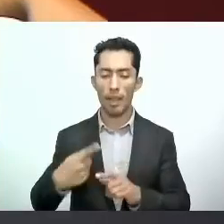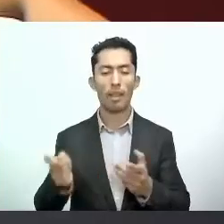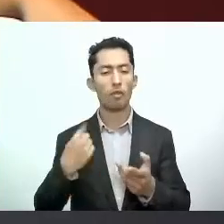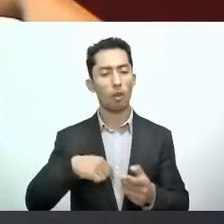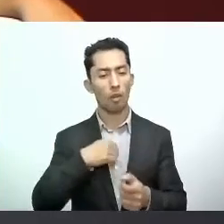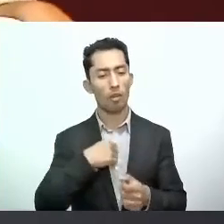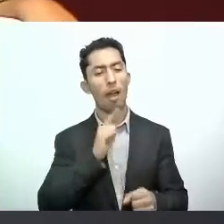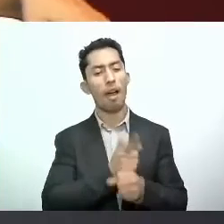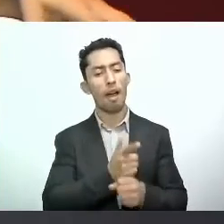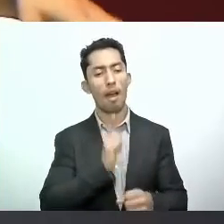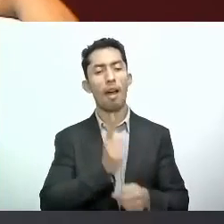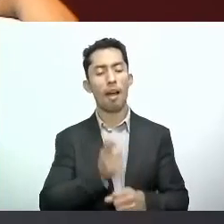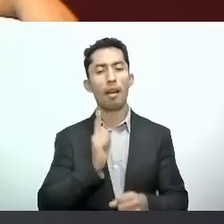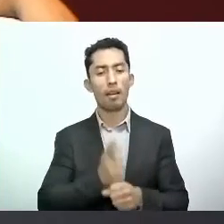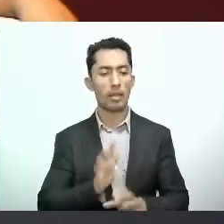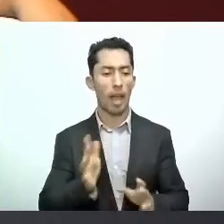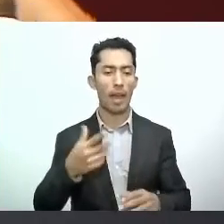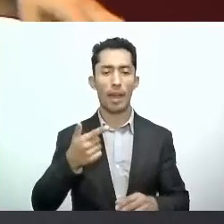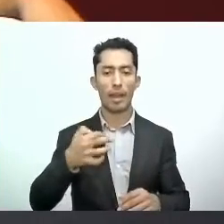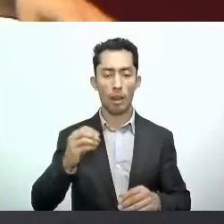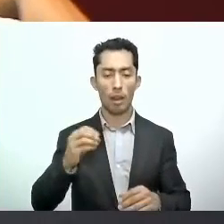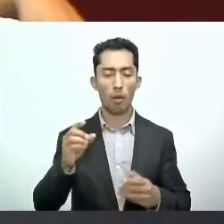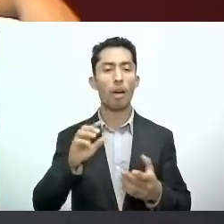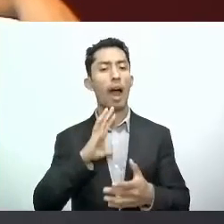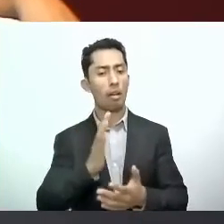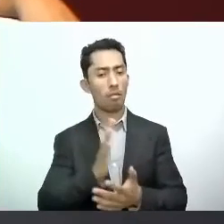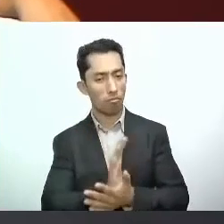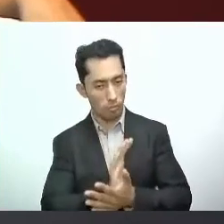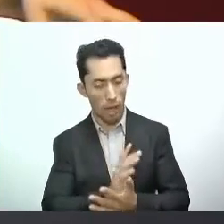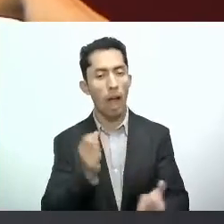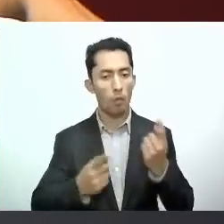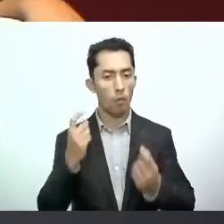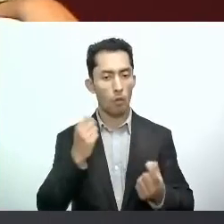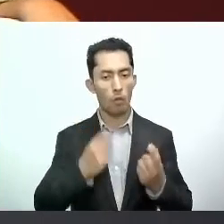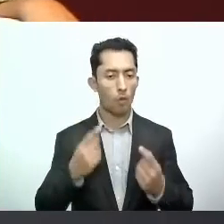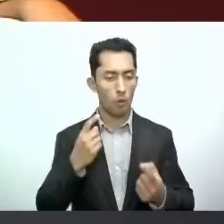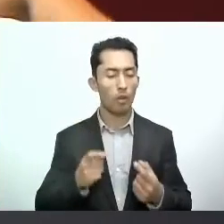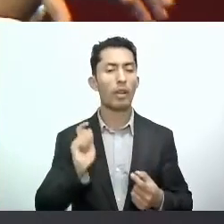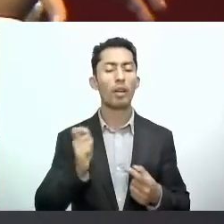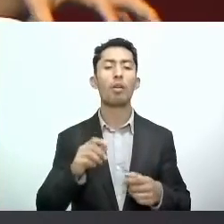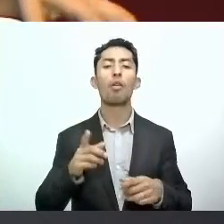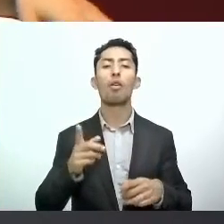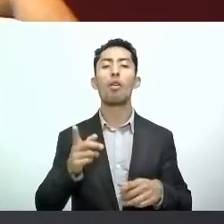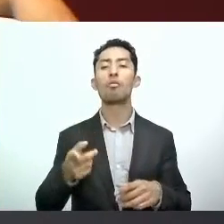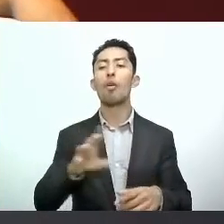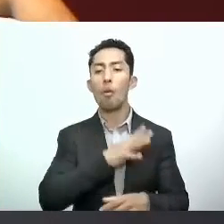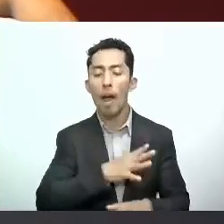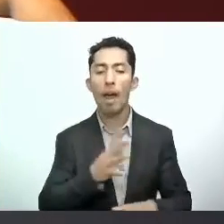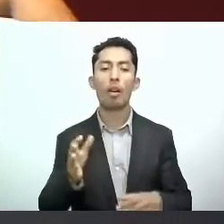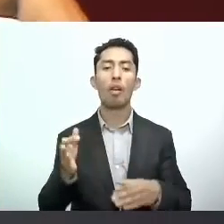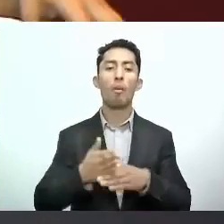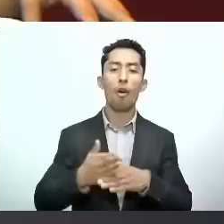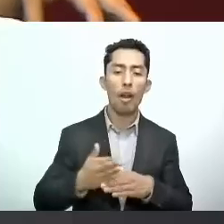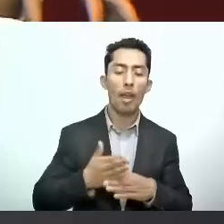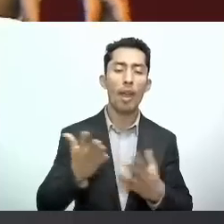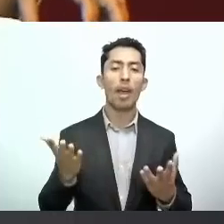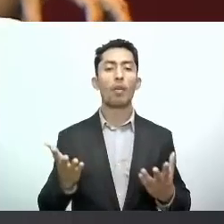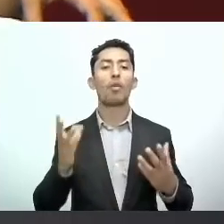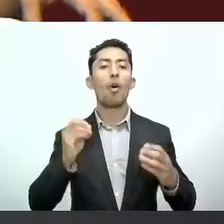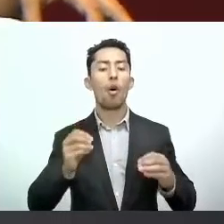ya en cuestiones de género, casos de discriminación que eran como por color de piel, por pertenencia a un